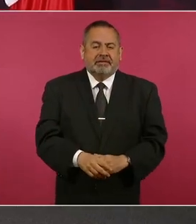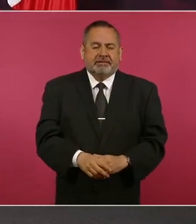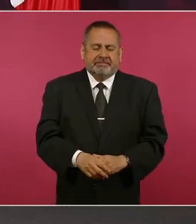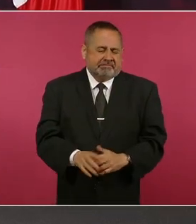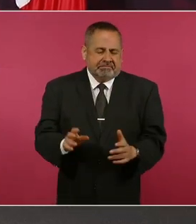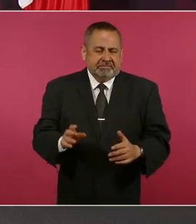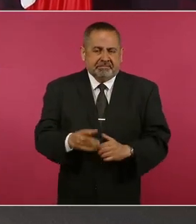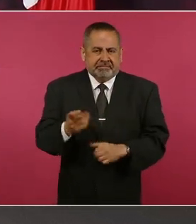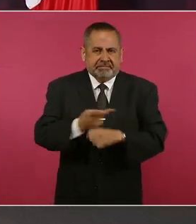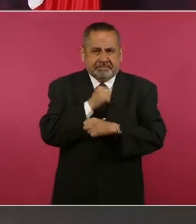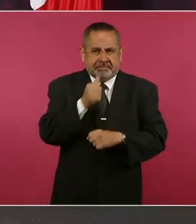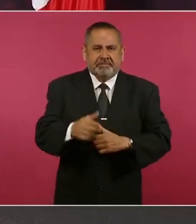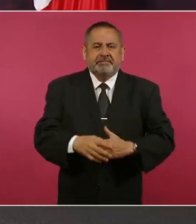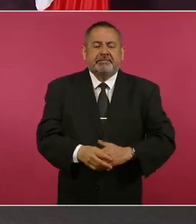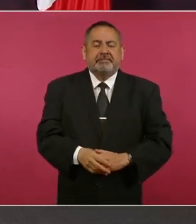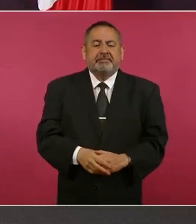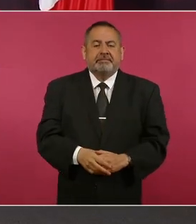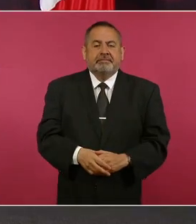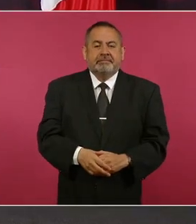Absolutamente.